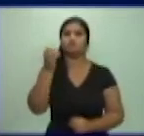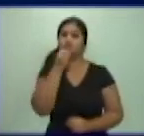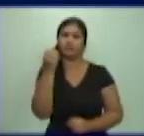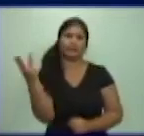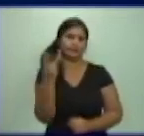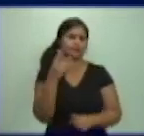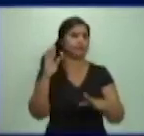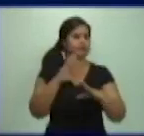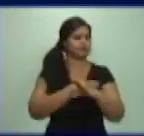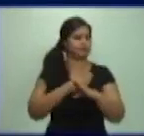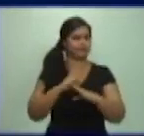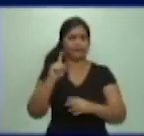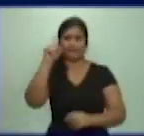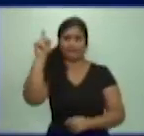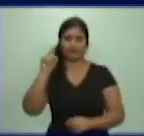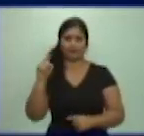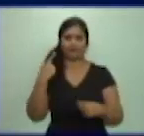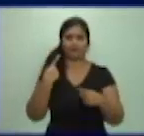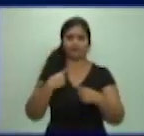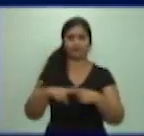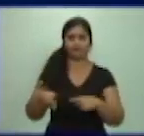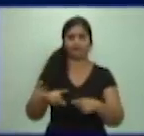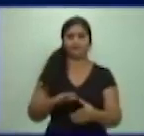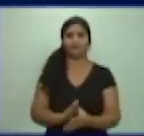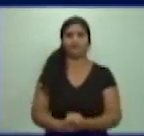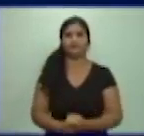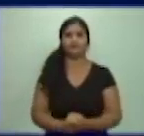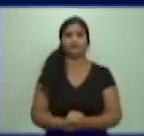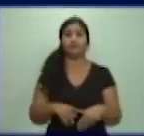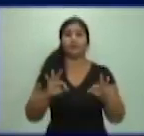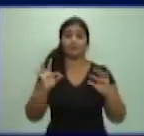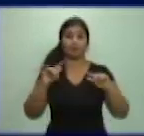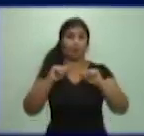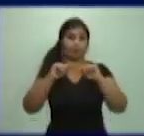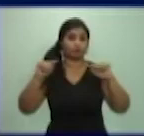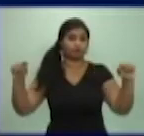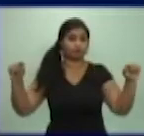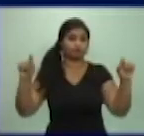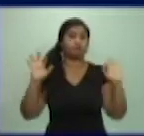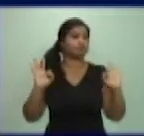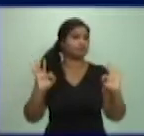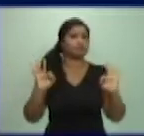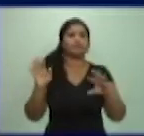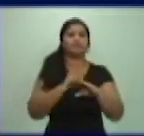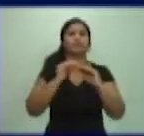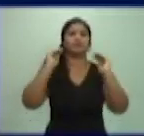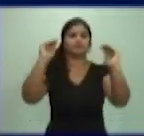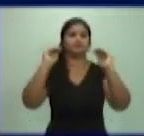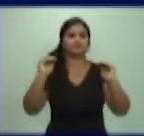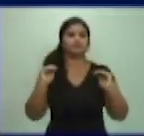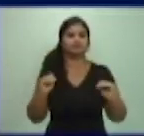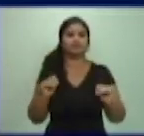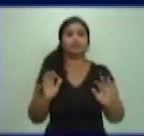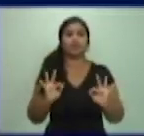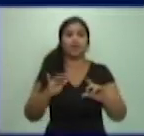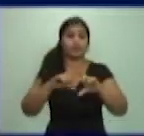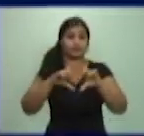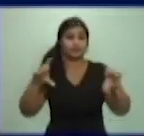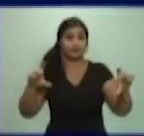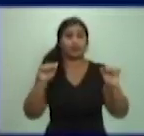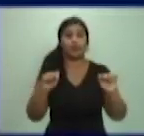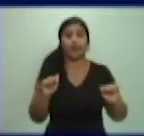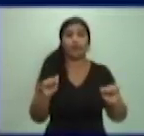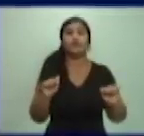en el bloque de ortografía usted puede tener un ejercicio de acentuar palabras en el texto, un texto de donde se hayan fugado